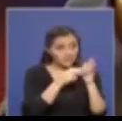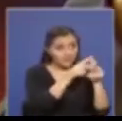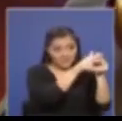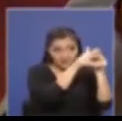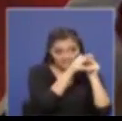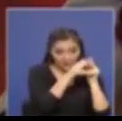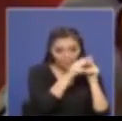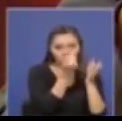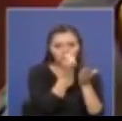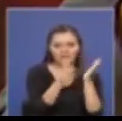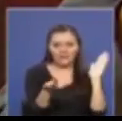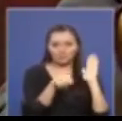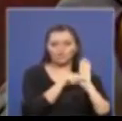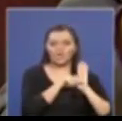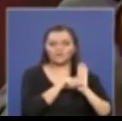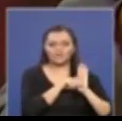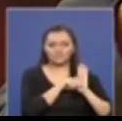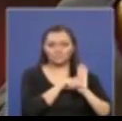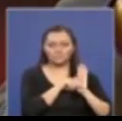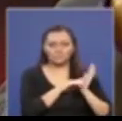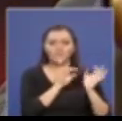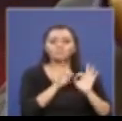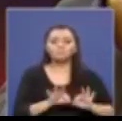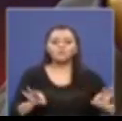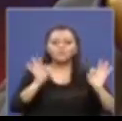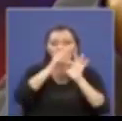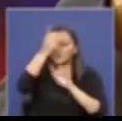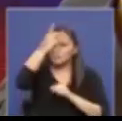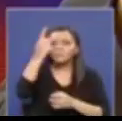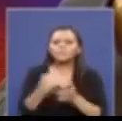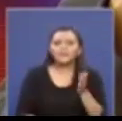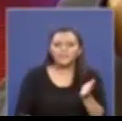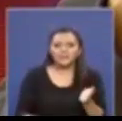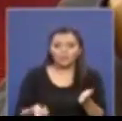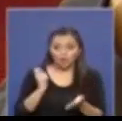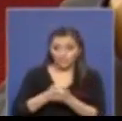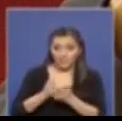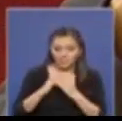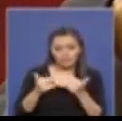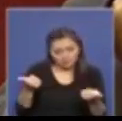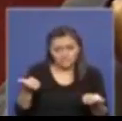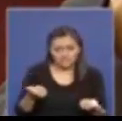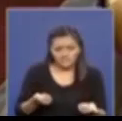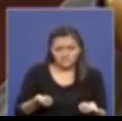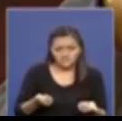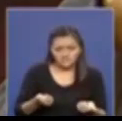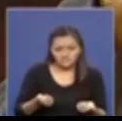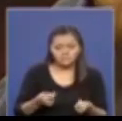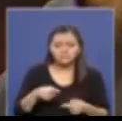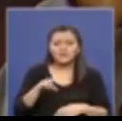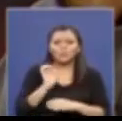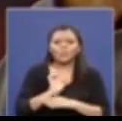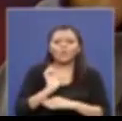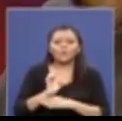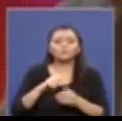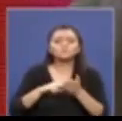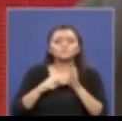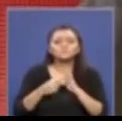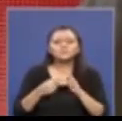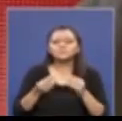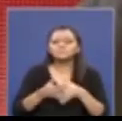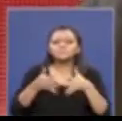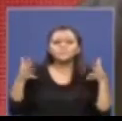Entonces lo importante es para qué se endeudaron. Y nosotros ni siquiera nos hemos endeudado en gran medida. Ecuador es de los países con